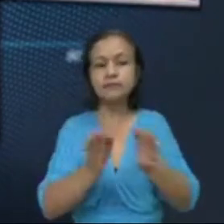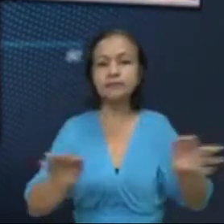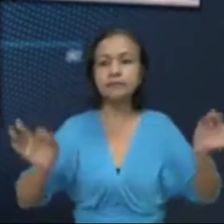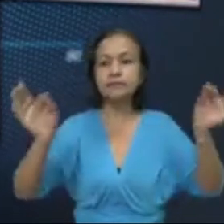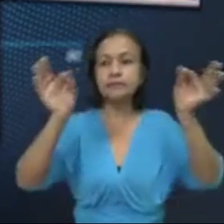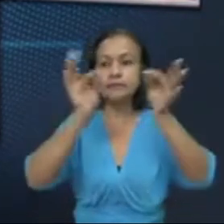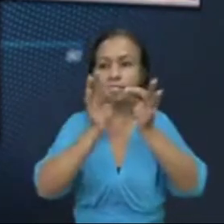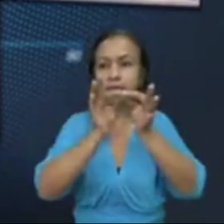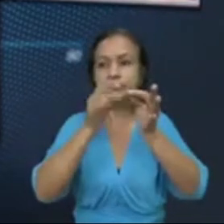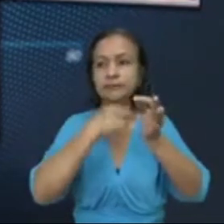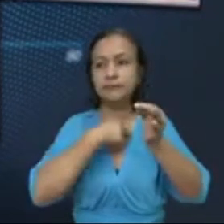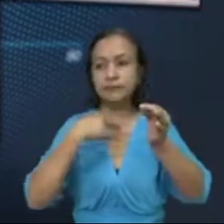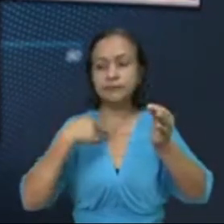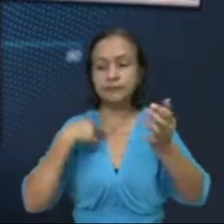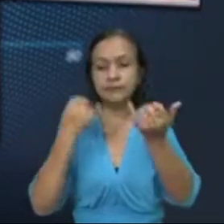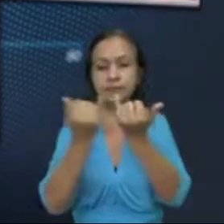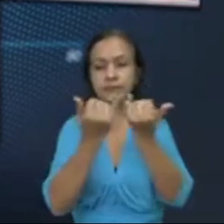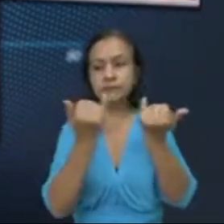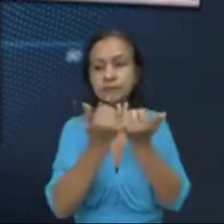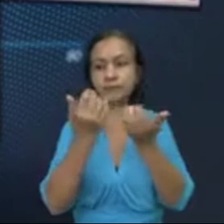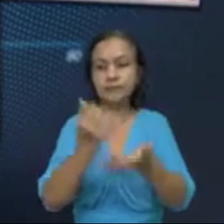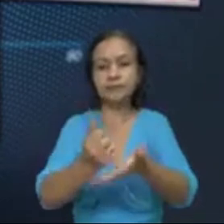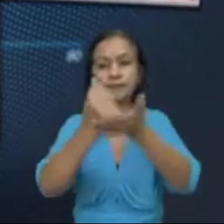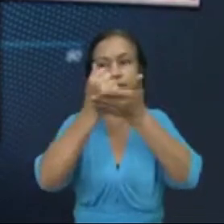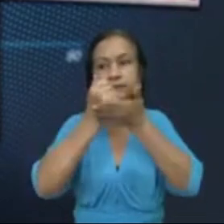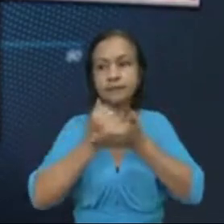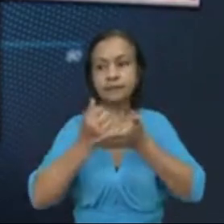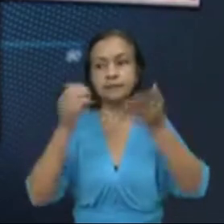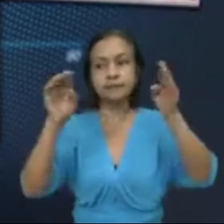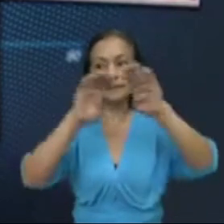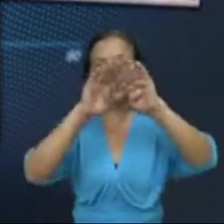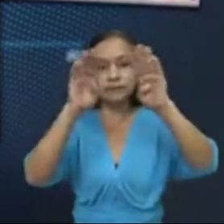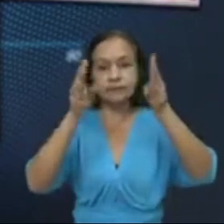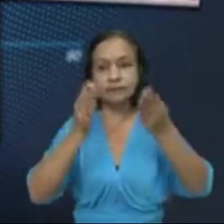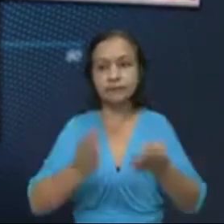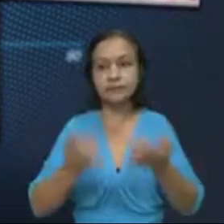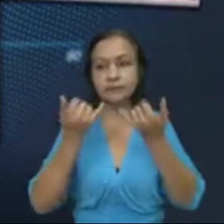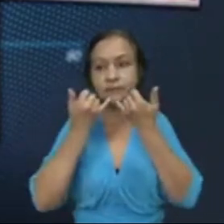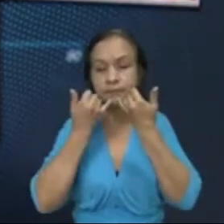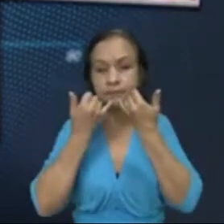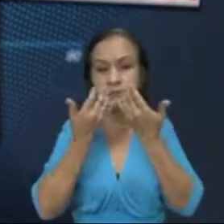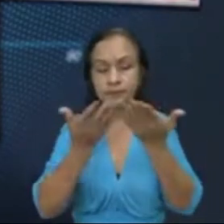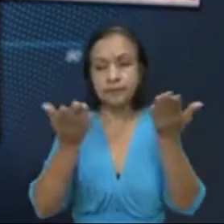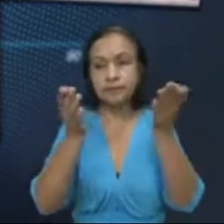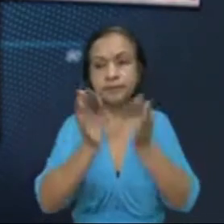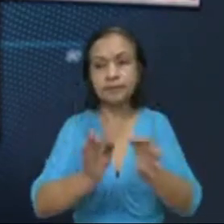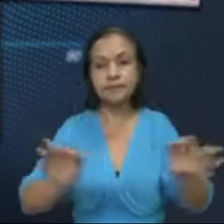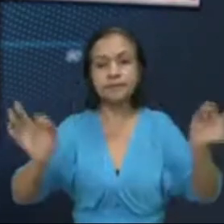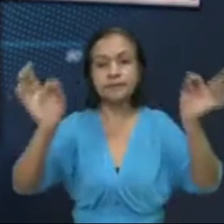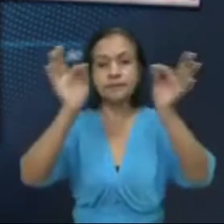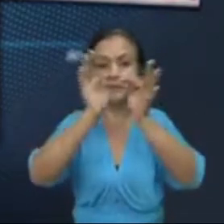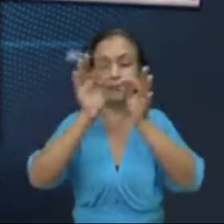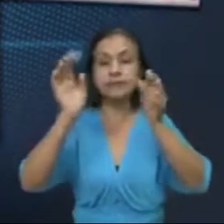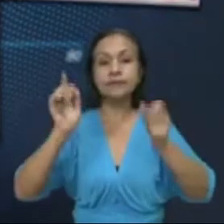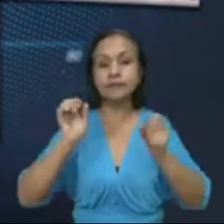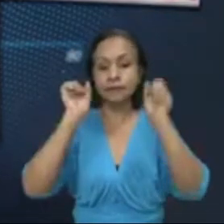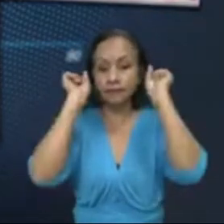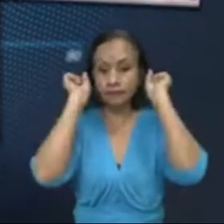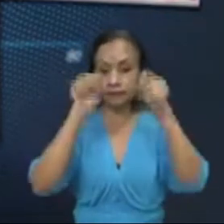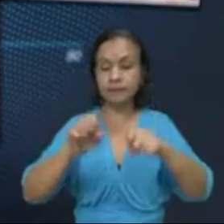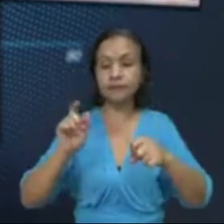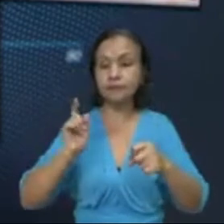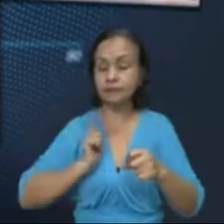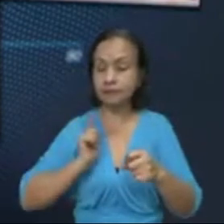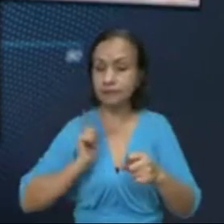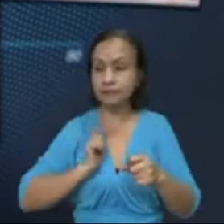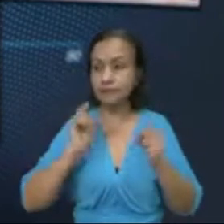esta cartilla, que le proporciona a nuestras mujeres esa información valiosa para que puedan enfrentar,